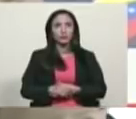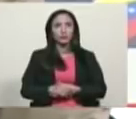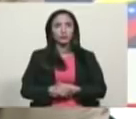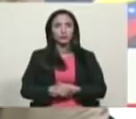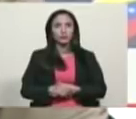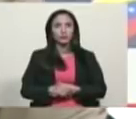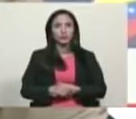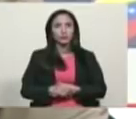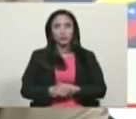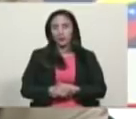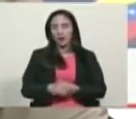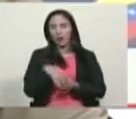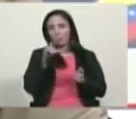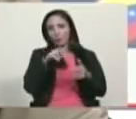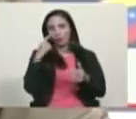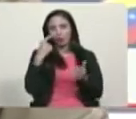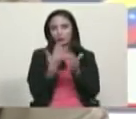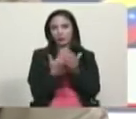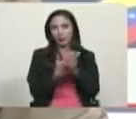No se había visto